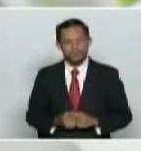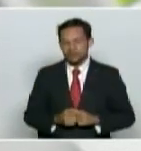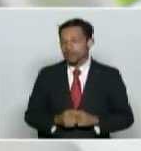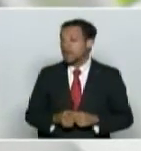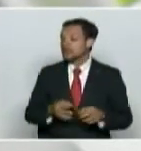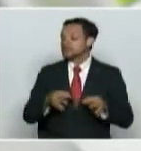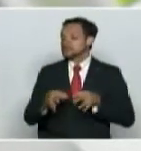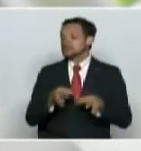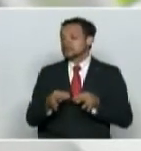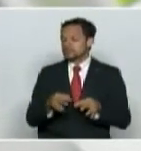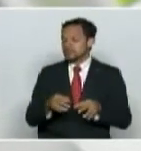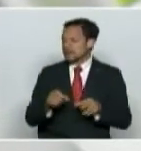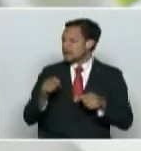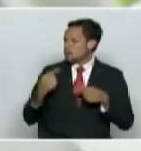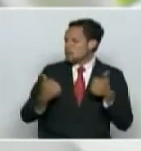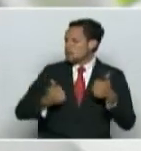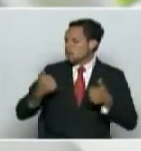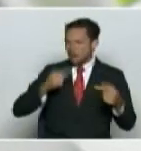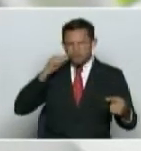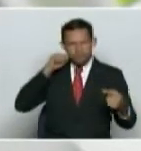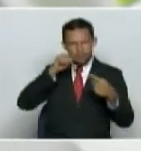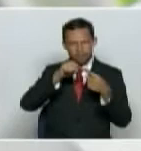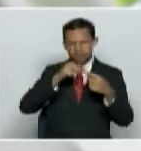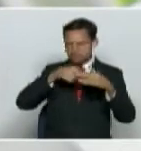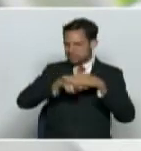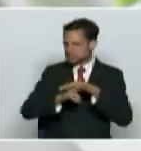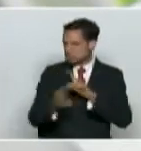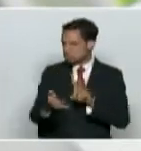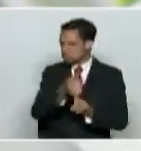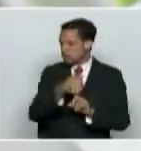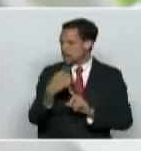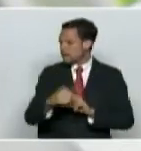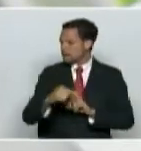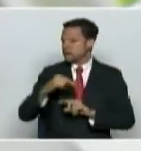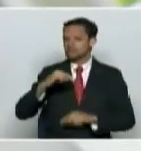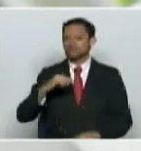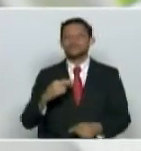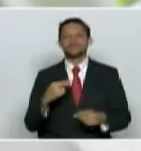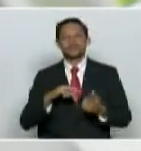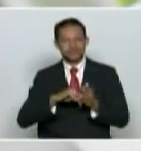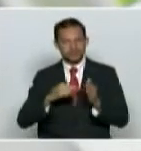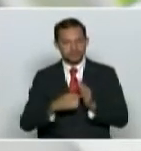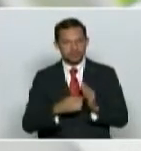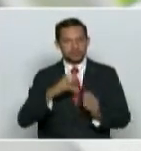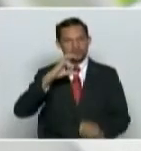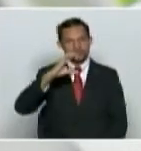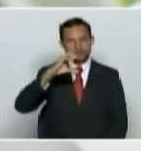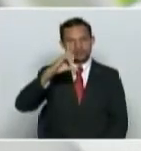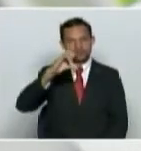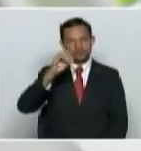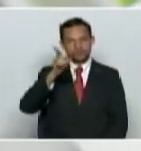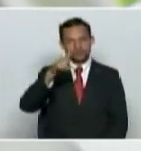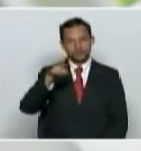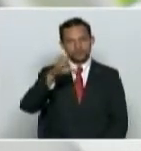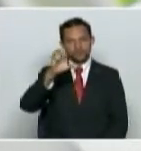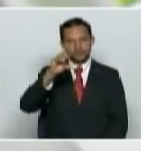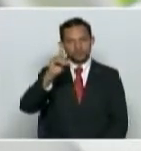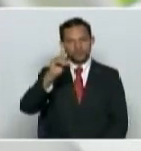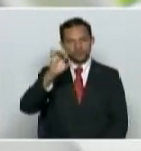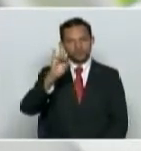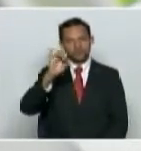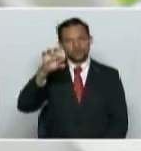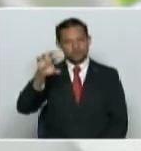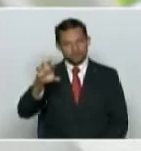contémosle entonces a nuestros televidentes cuál es el objetivo principal de este programa. Bueno, Close Up es un microprograma que surge a partir de la necesidad